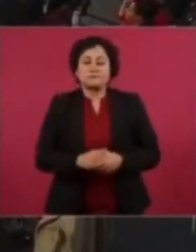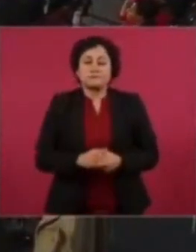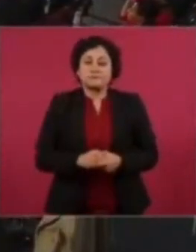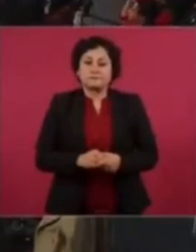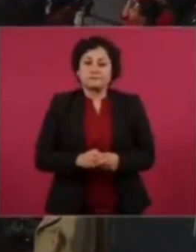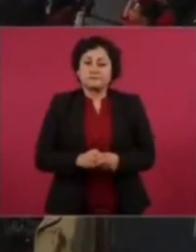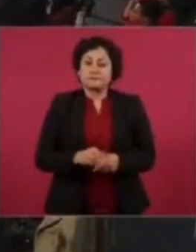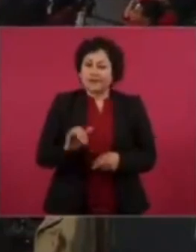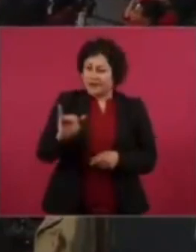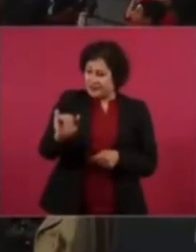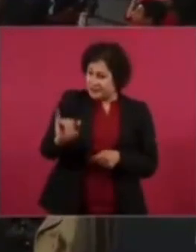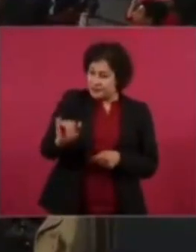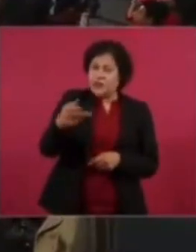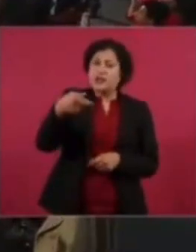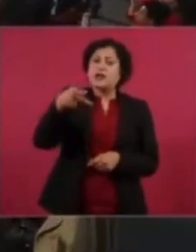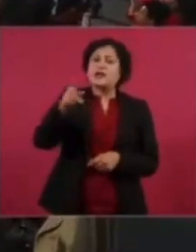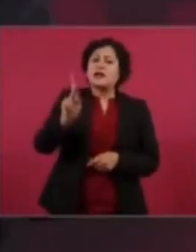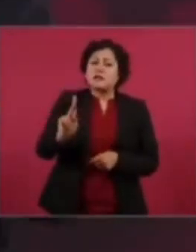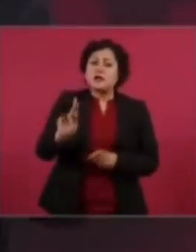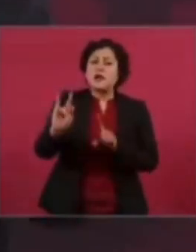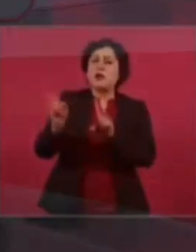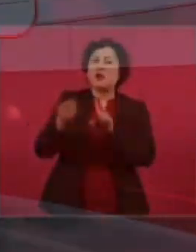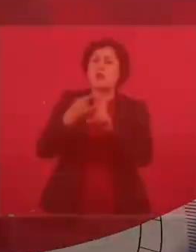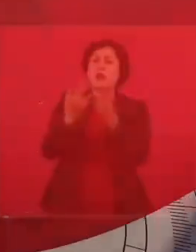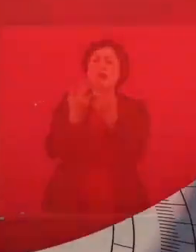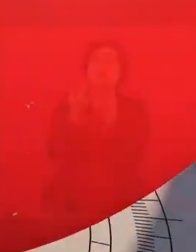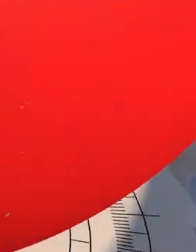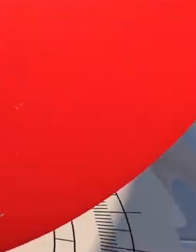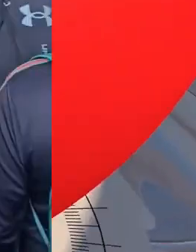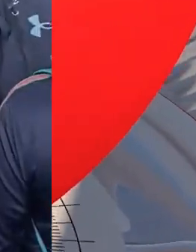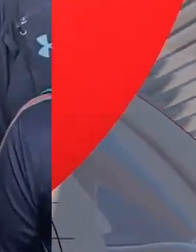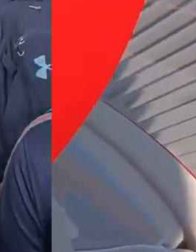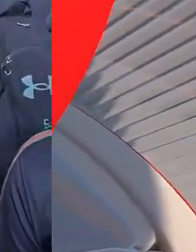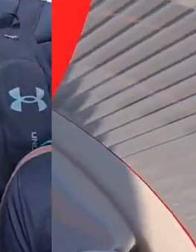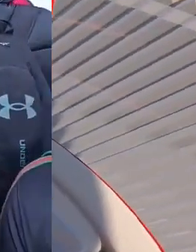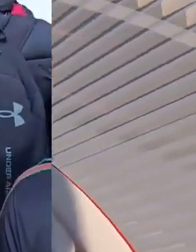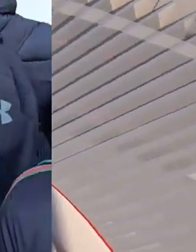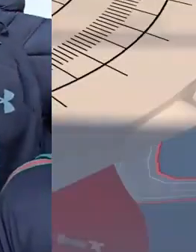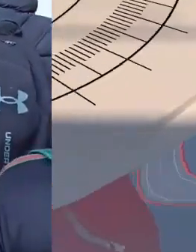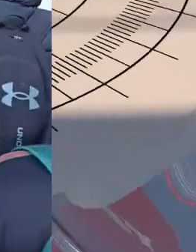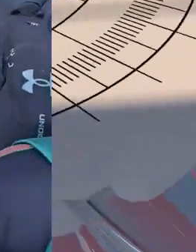Sí, pero se va a arreglar la puerta y no hay ningún problema.